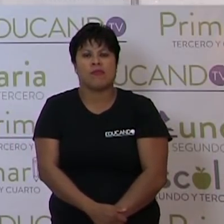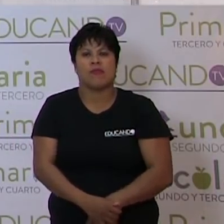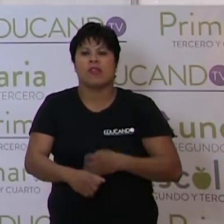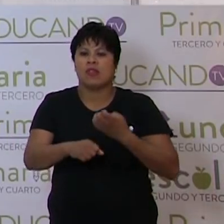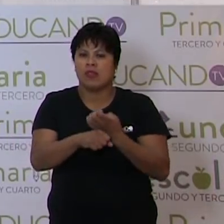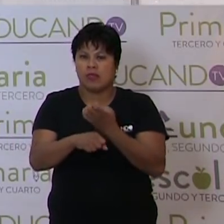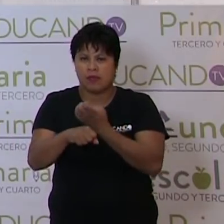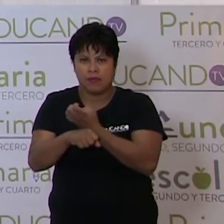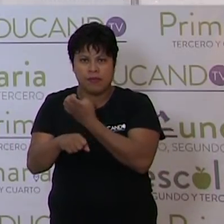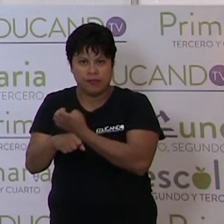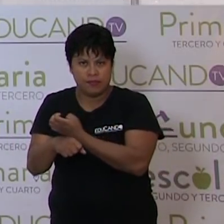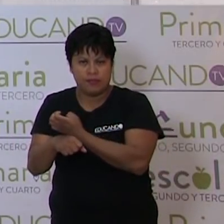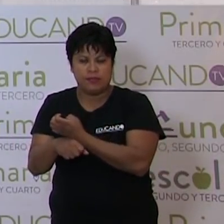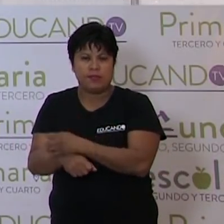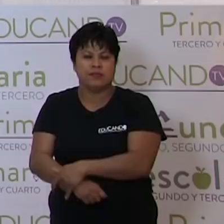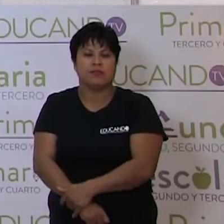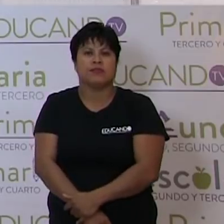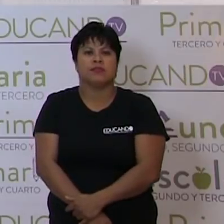estados.